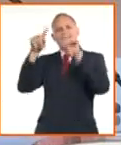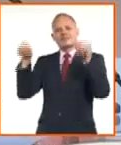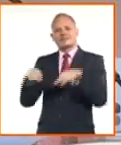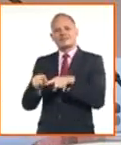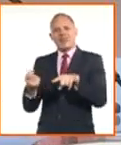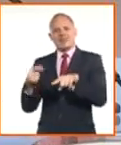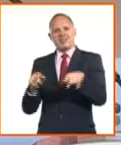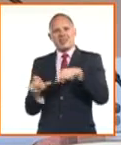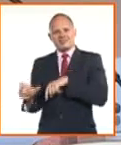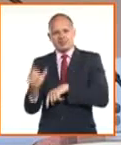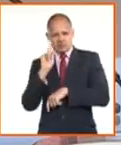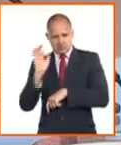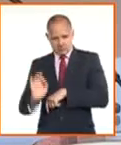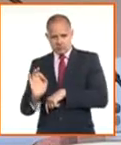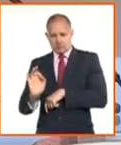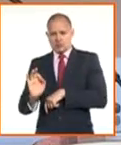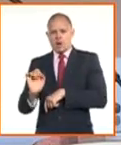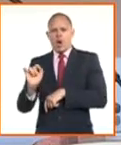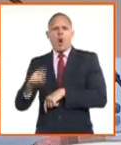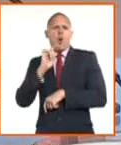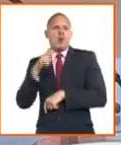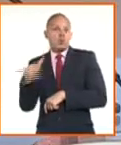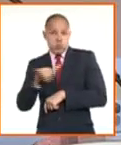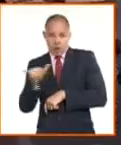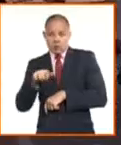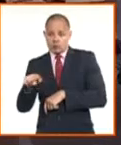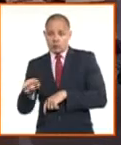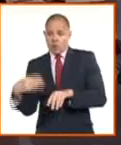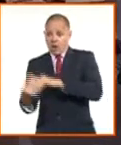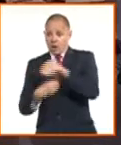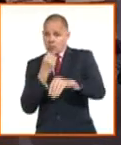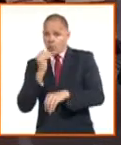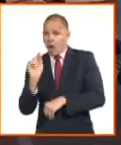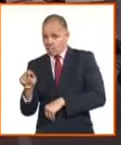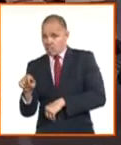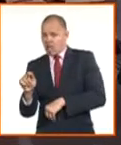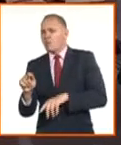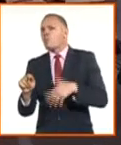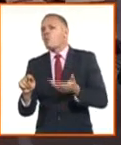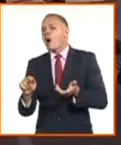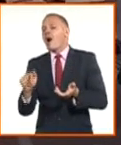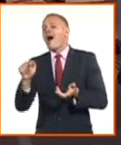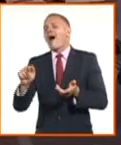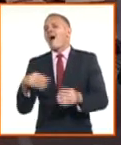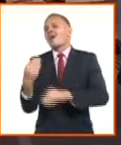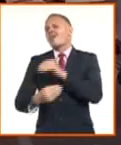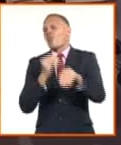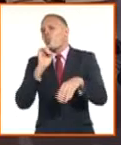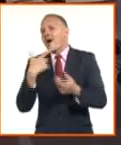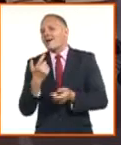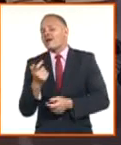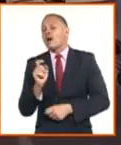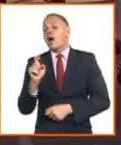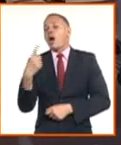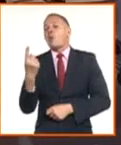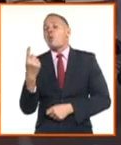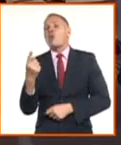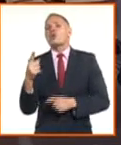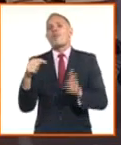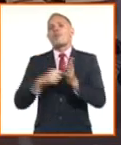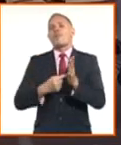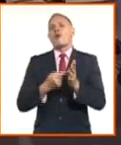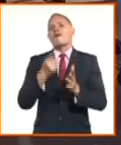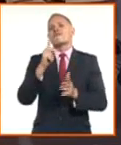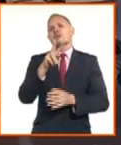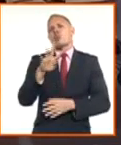Claro. Entonces, por tanto, hago la alerta y reitero. ¿Y va a ser posible en este mercado cambiario también hacerlo hacia el futuro? Va a ser posible en el futuro.